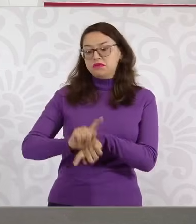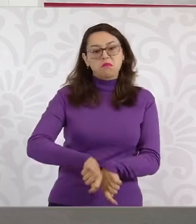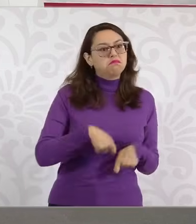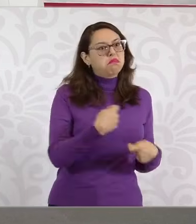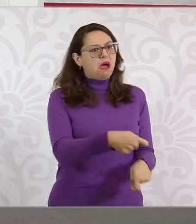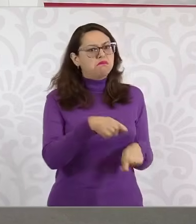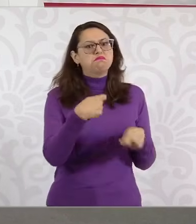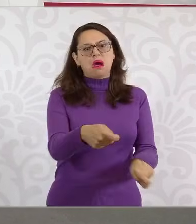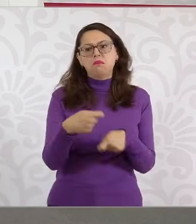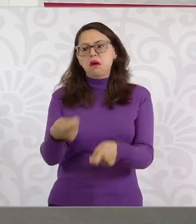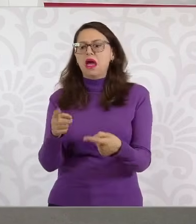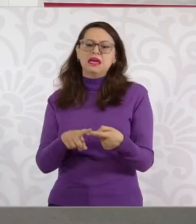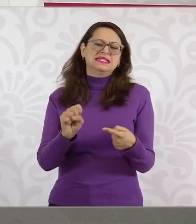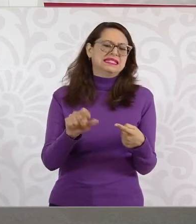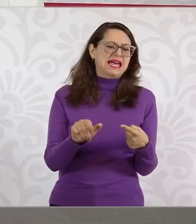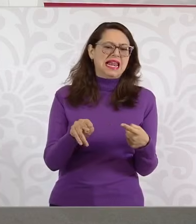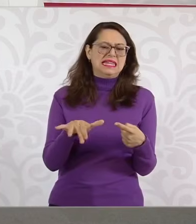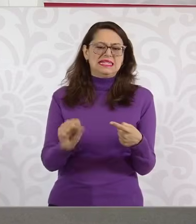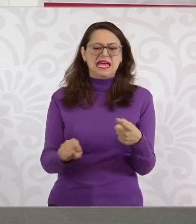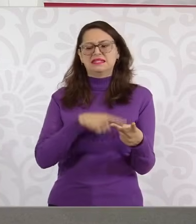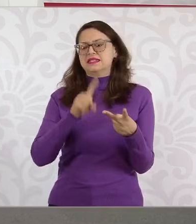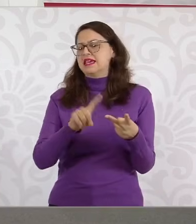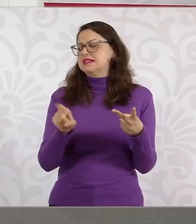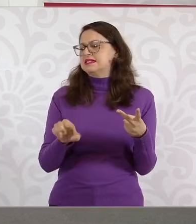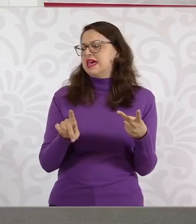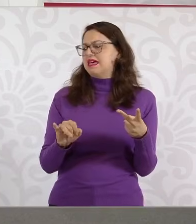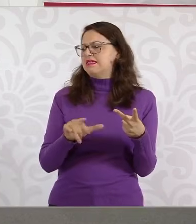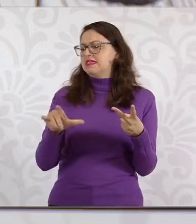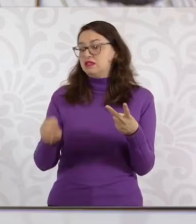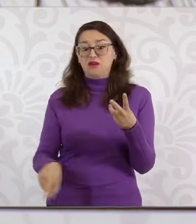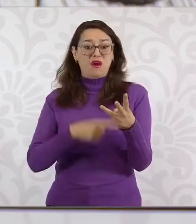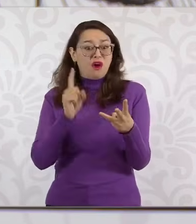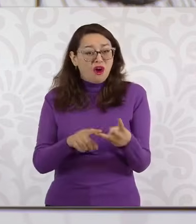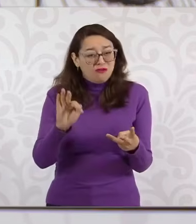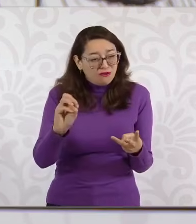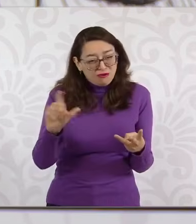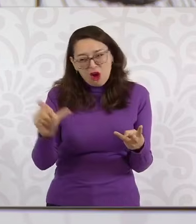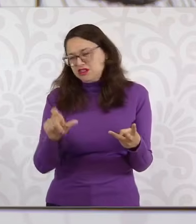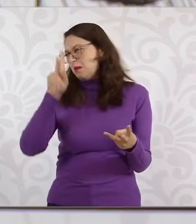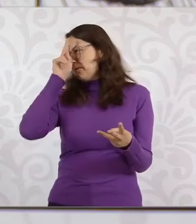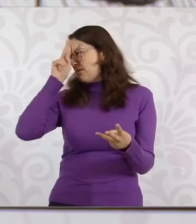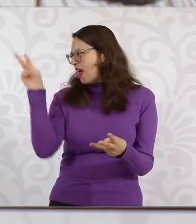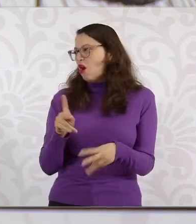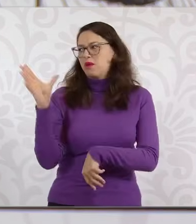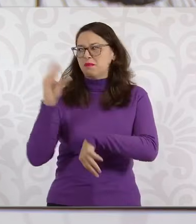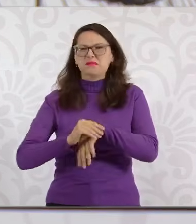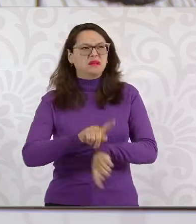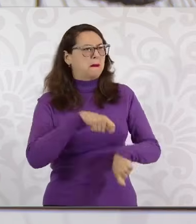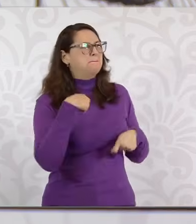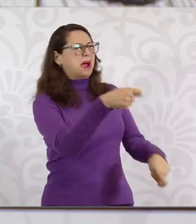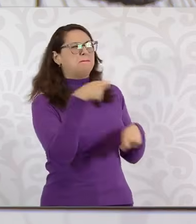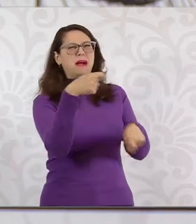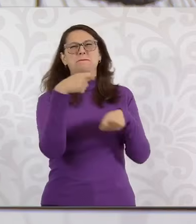Salinas, de Cedillo, y luego Fox dio muchísimos títulos de concesión, Calderón